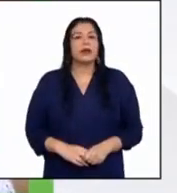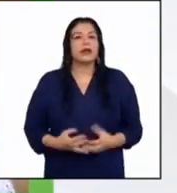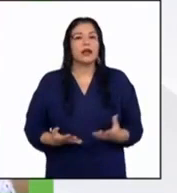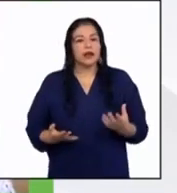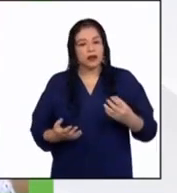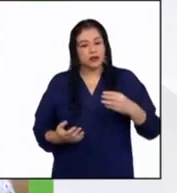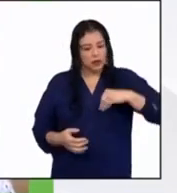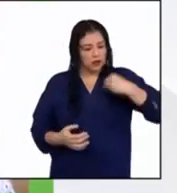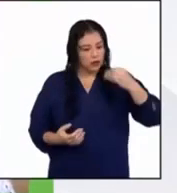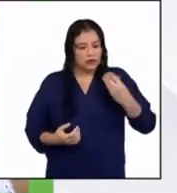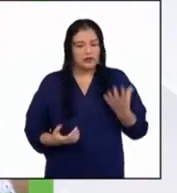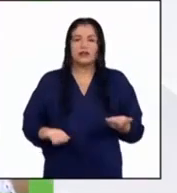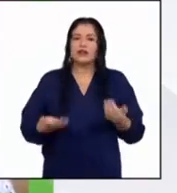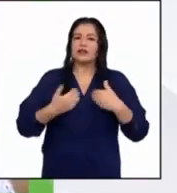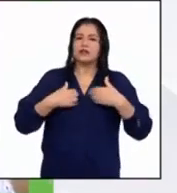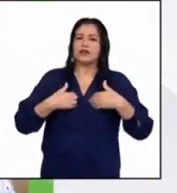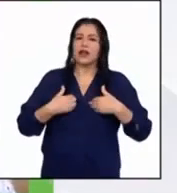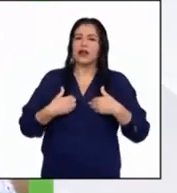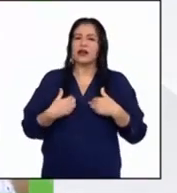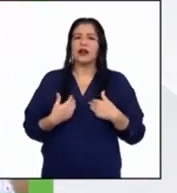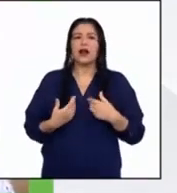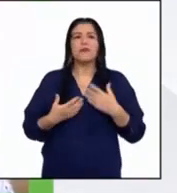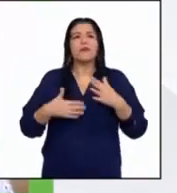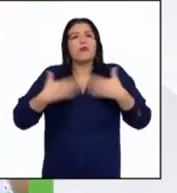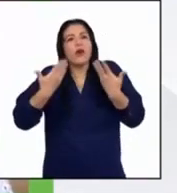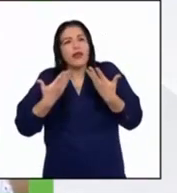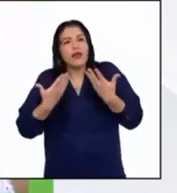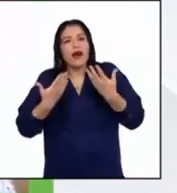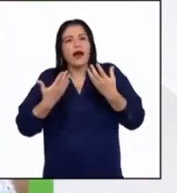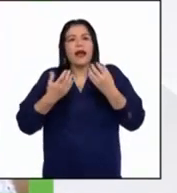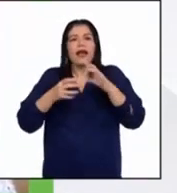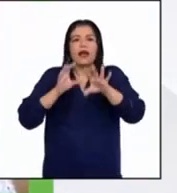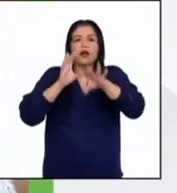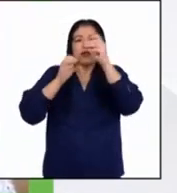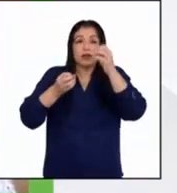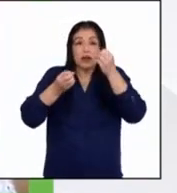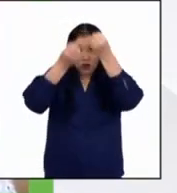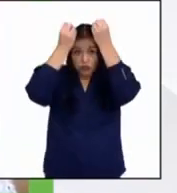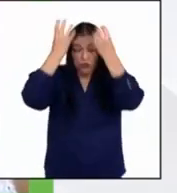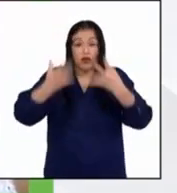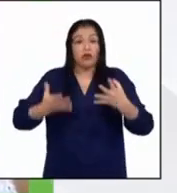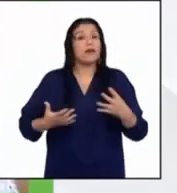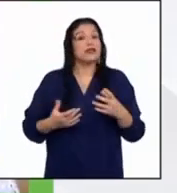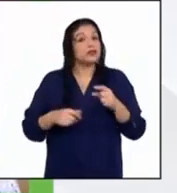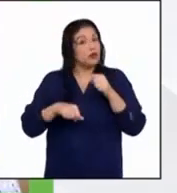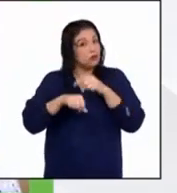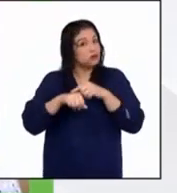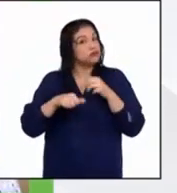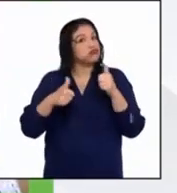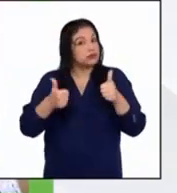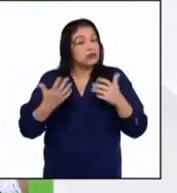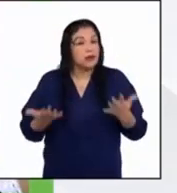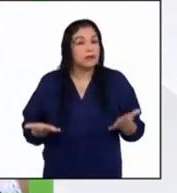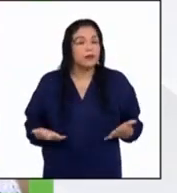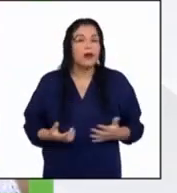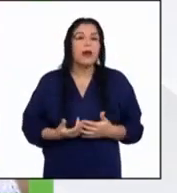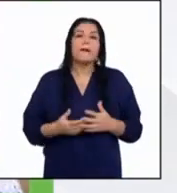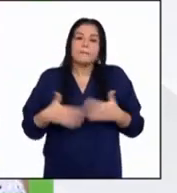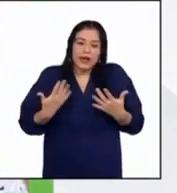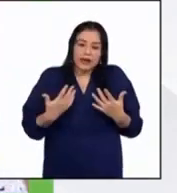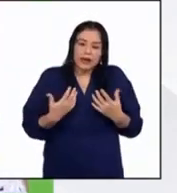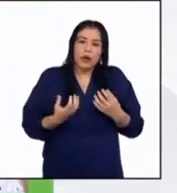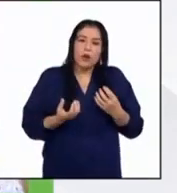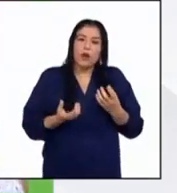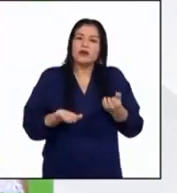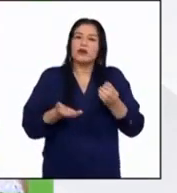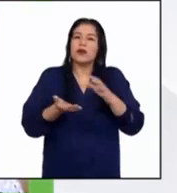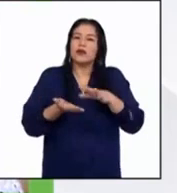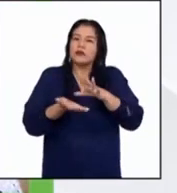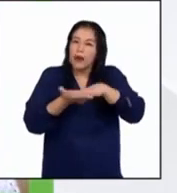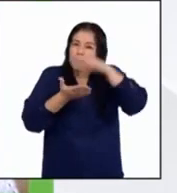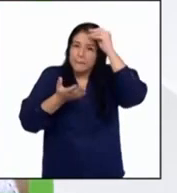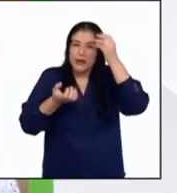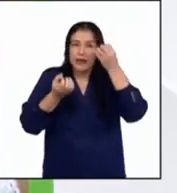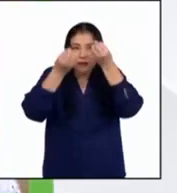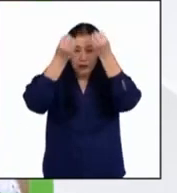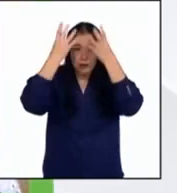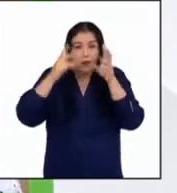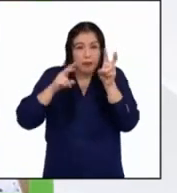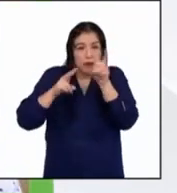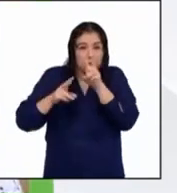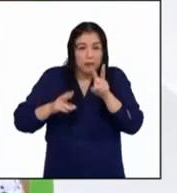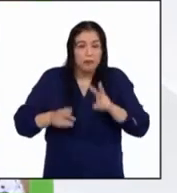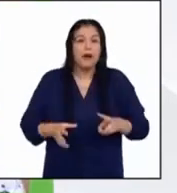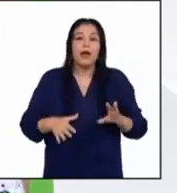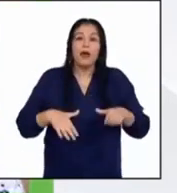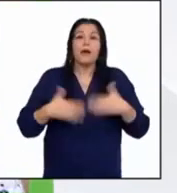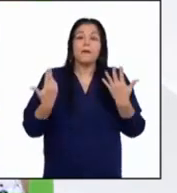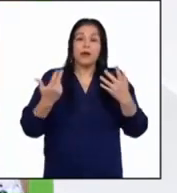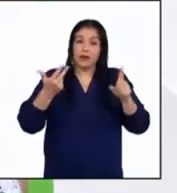acceso a la información de manera efectiva, de manera relevante, para que a partir de esto puedan, en tercer